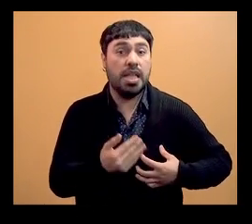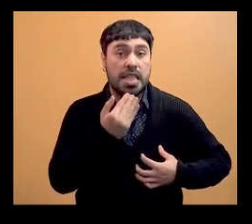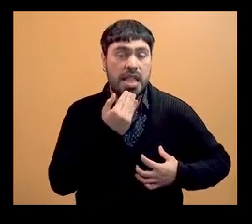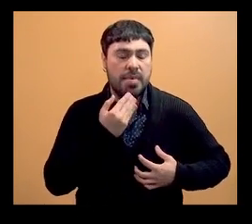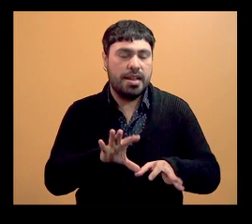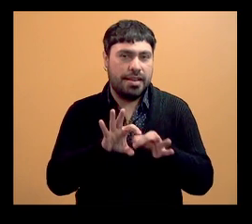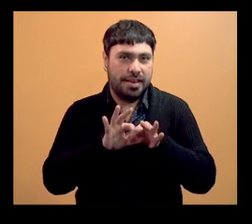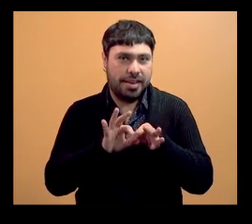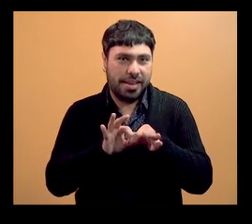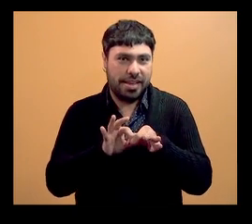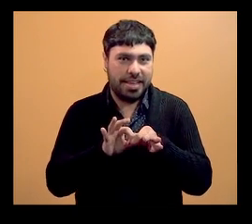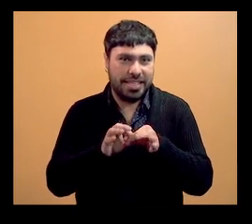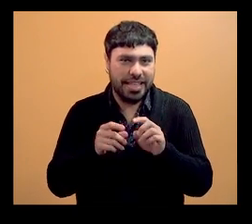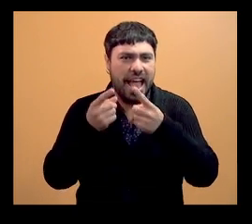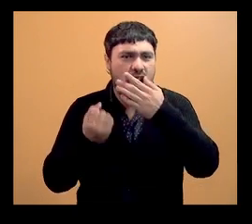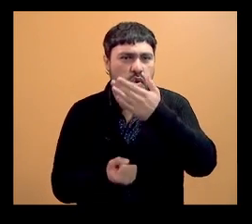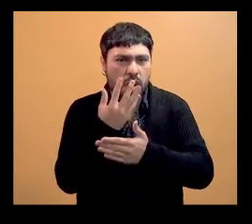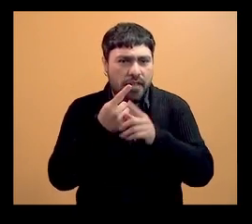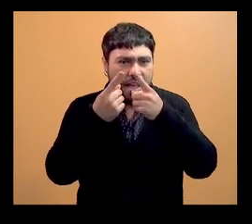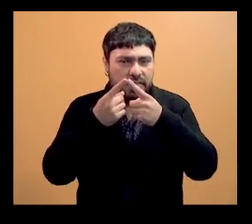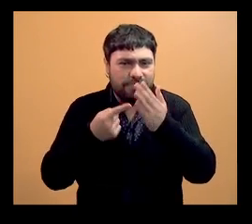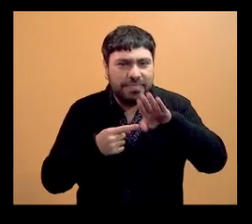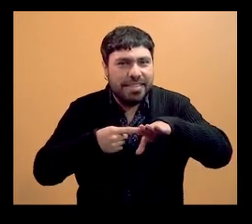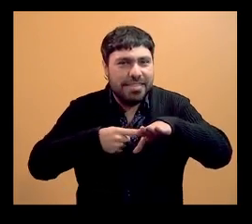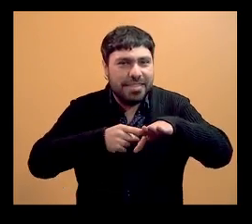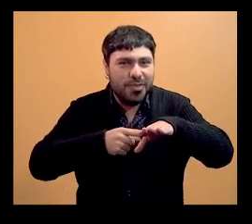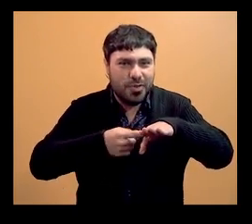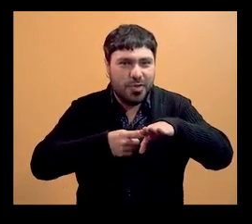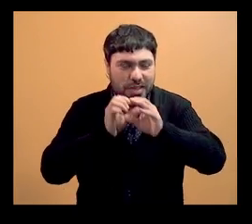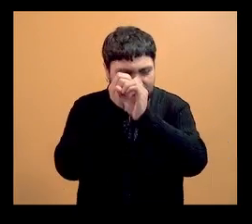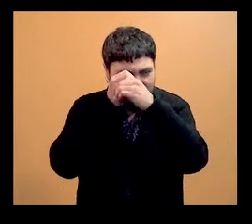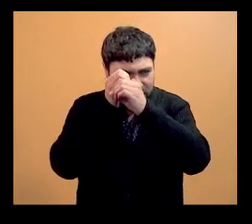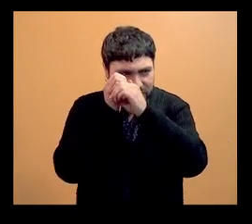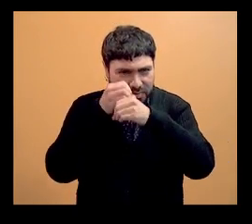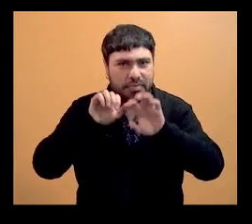rusos, distintos tipos de dispositivos para filtración de agua,